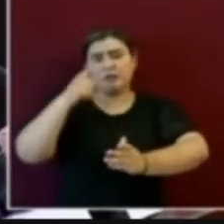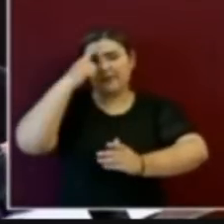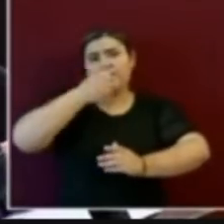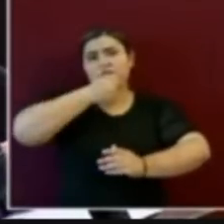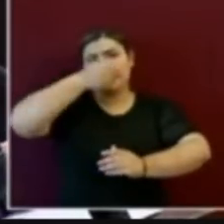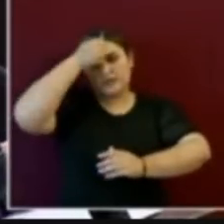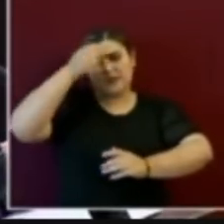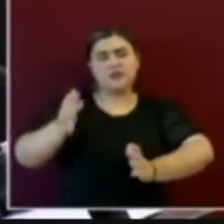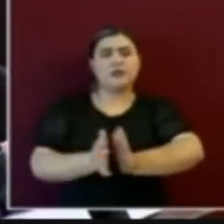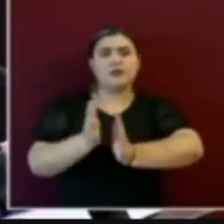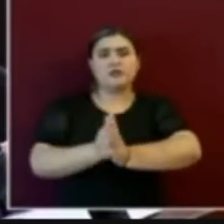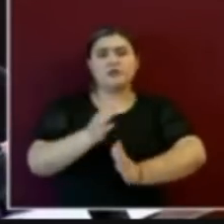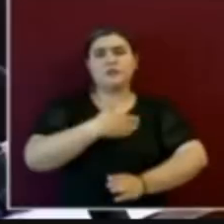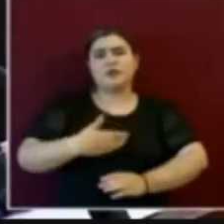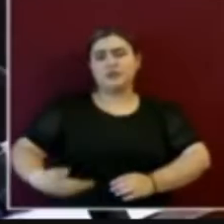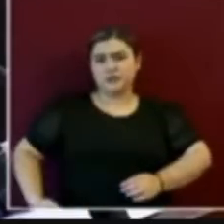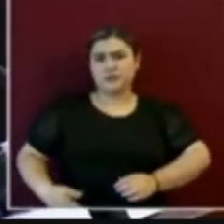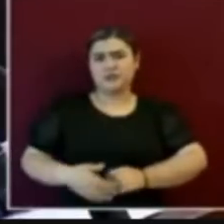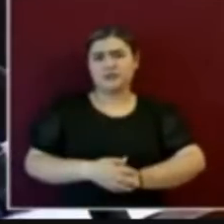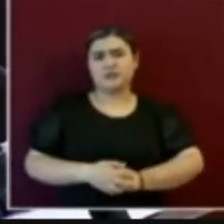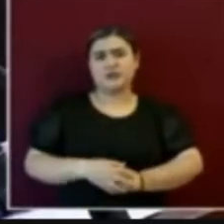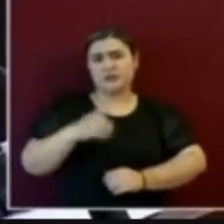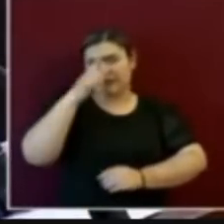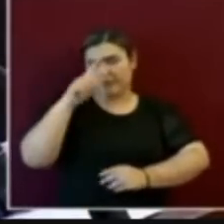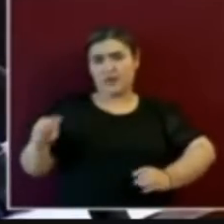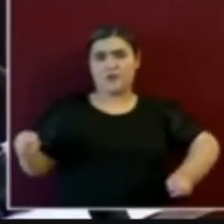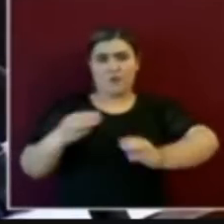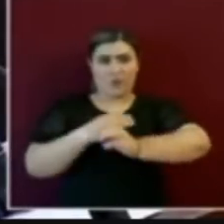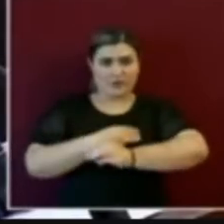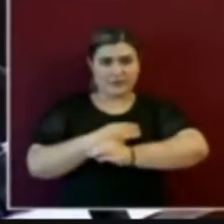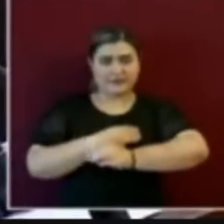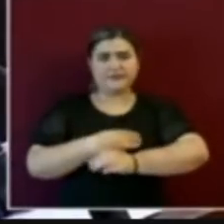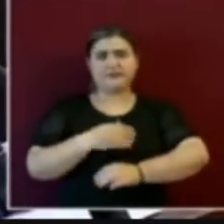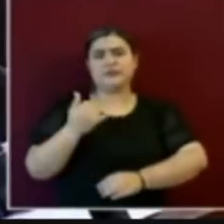candidatura presidencial de Morena. Y